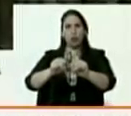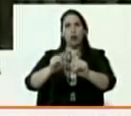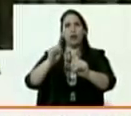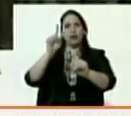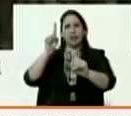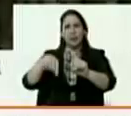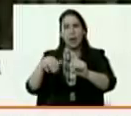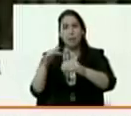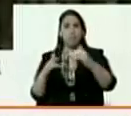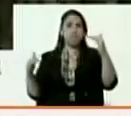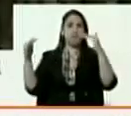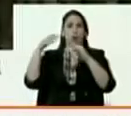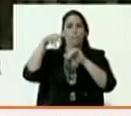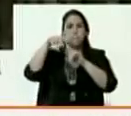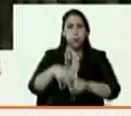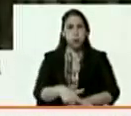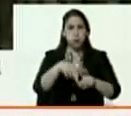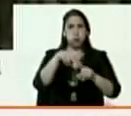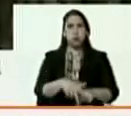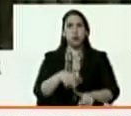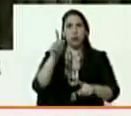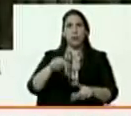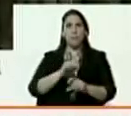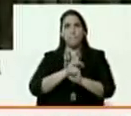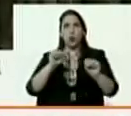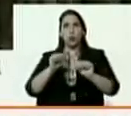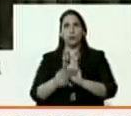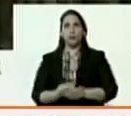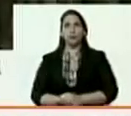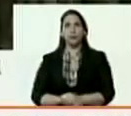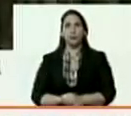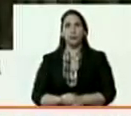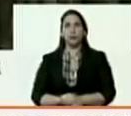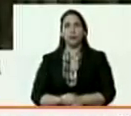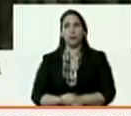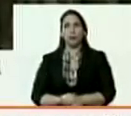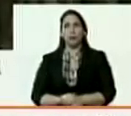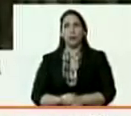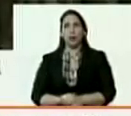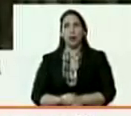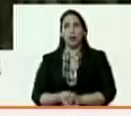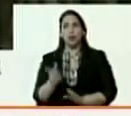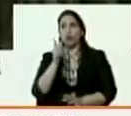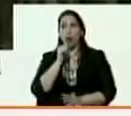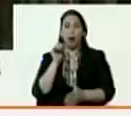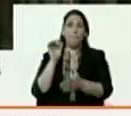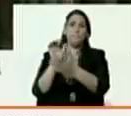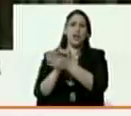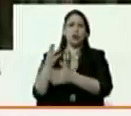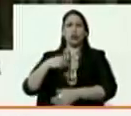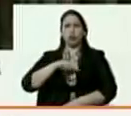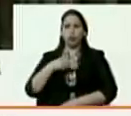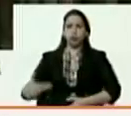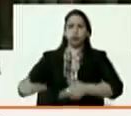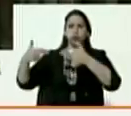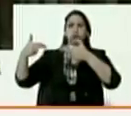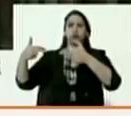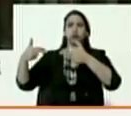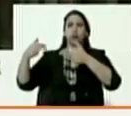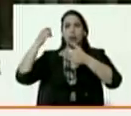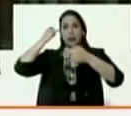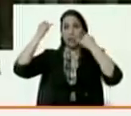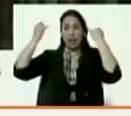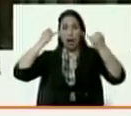colonial, subordinación y explotación. A tales enemigos los enfrentamos con el